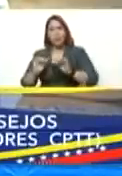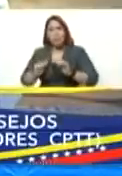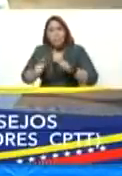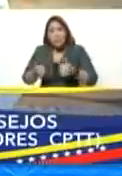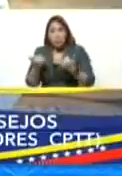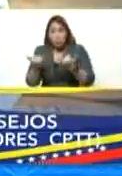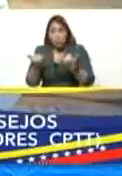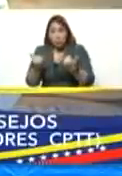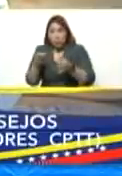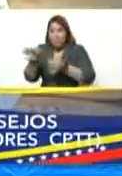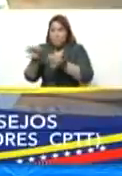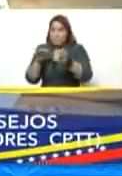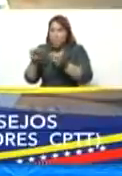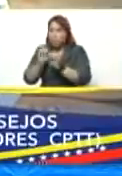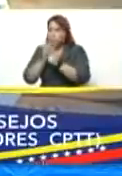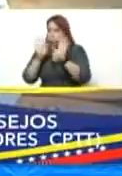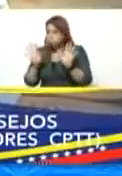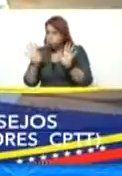empezando a explicarlo,